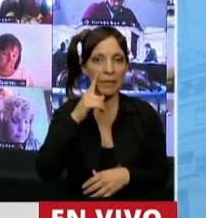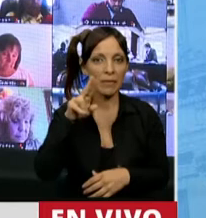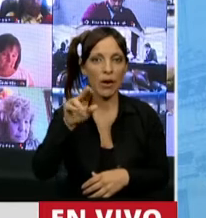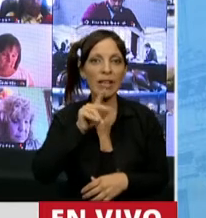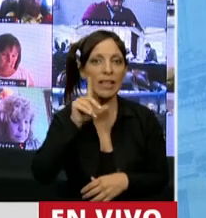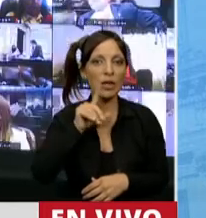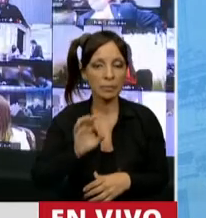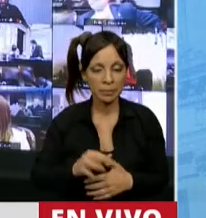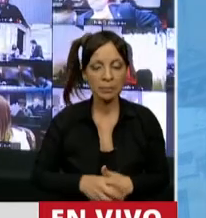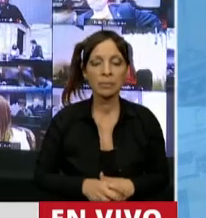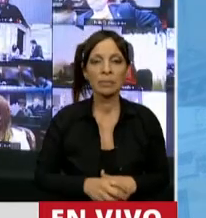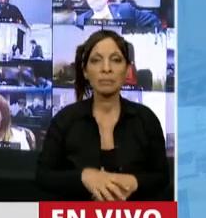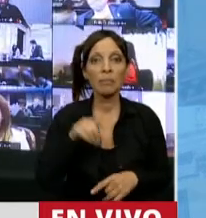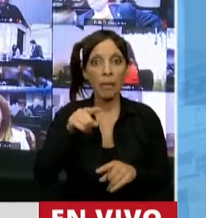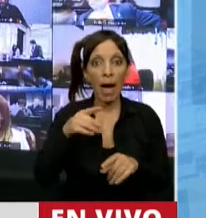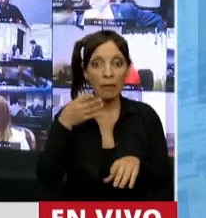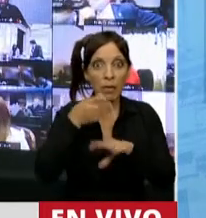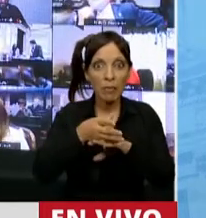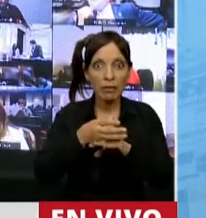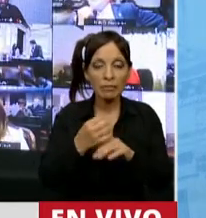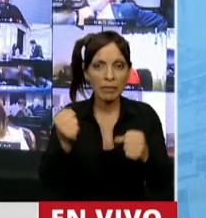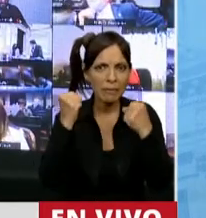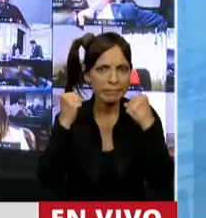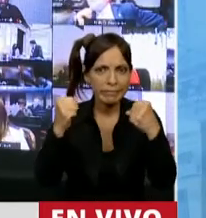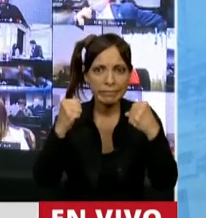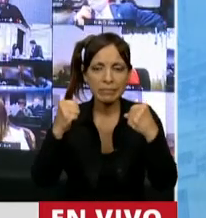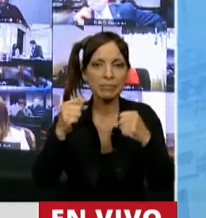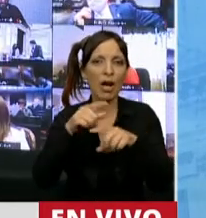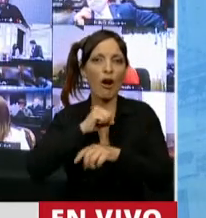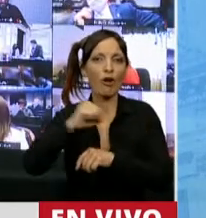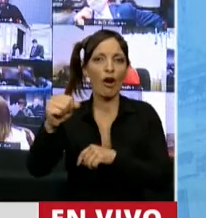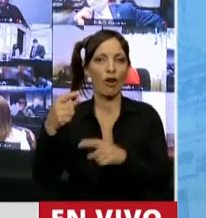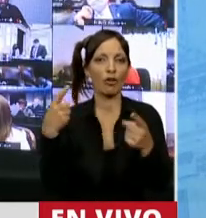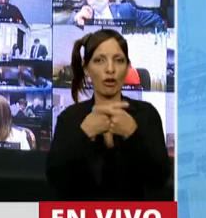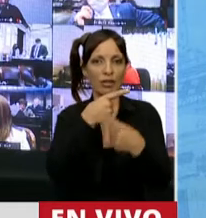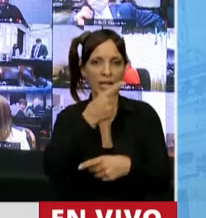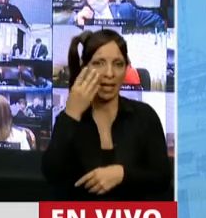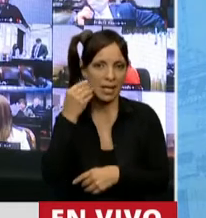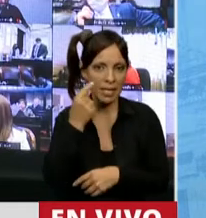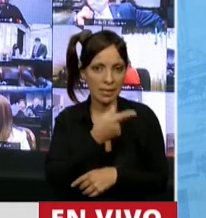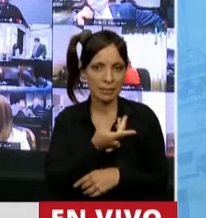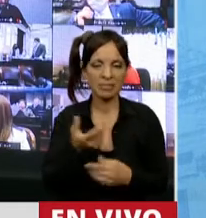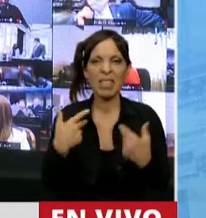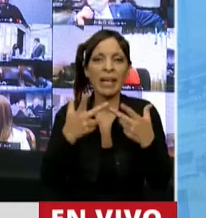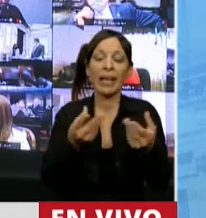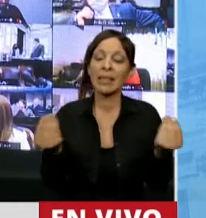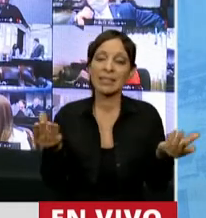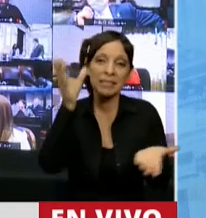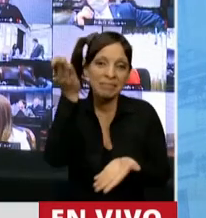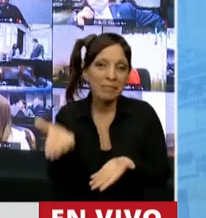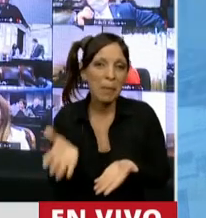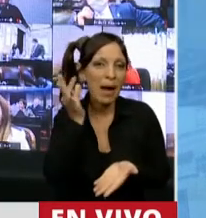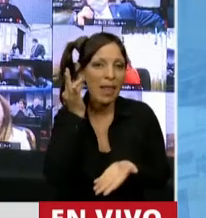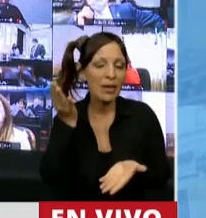festejando ese gol magnífico a los ingleses. ¿Qué decir de Maradona? Me parece